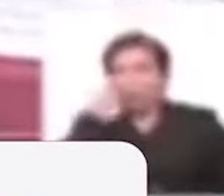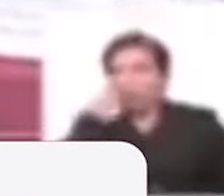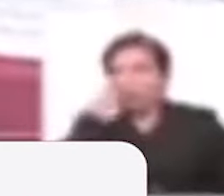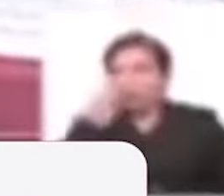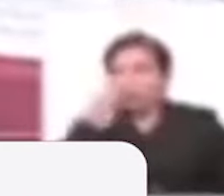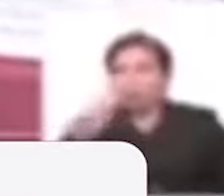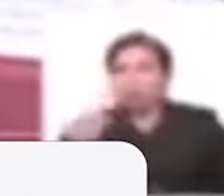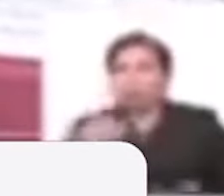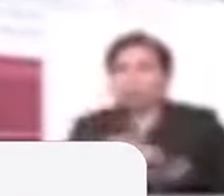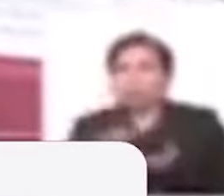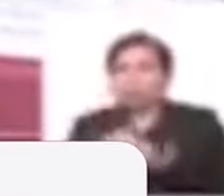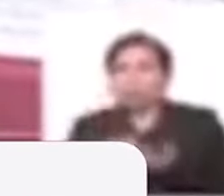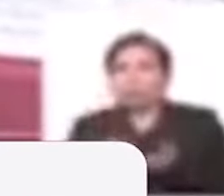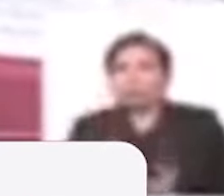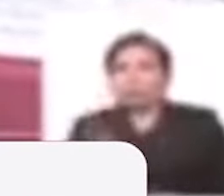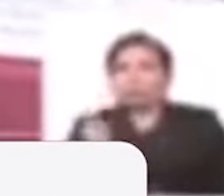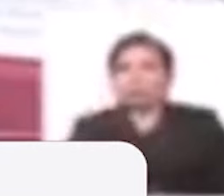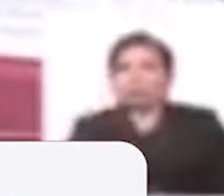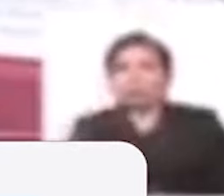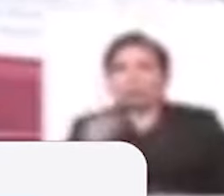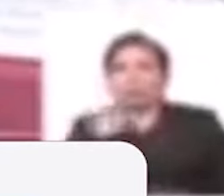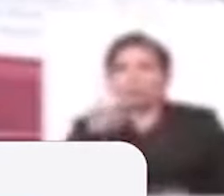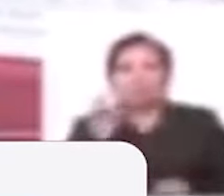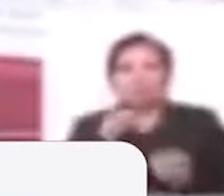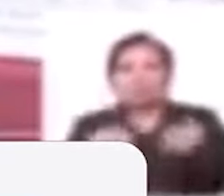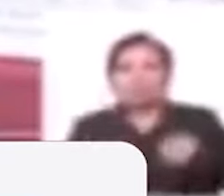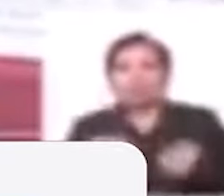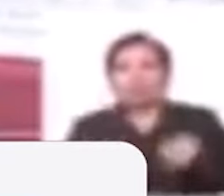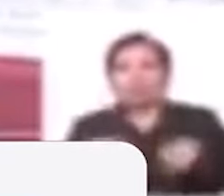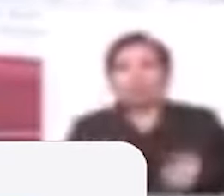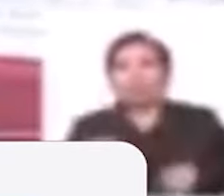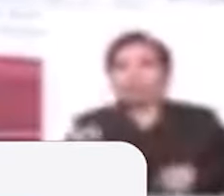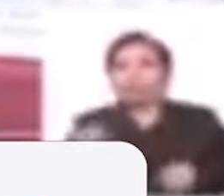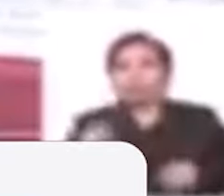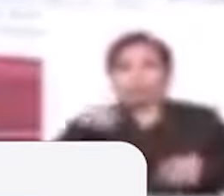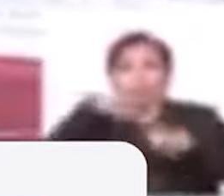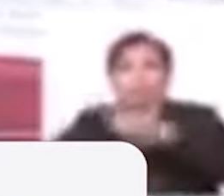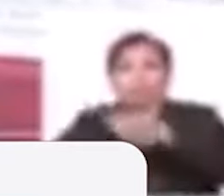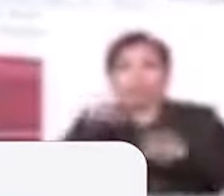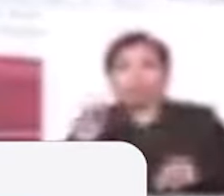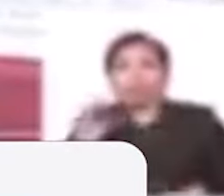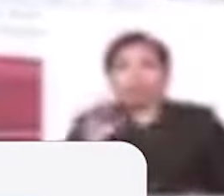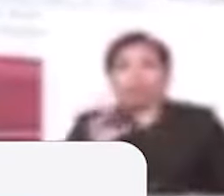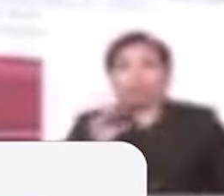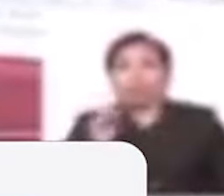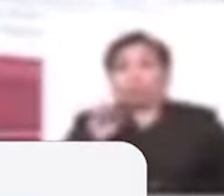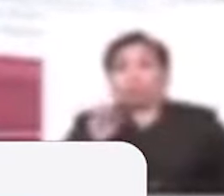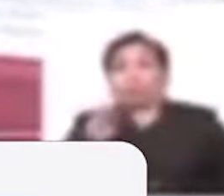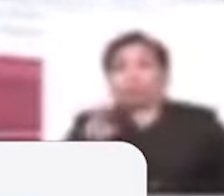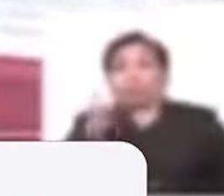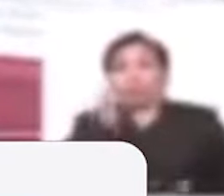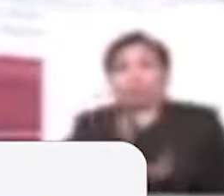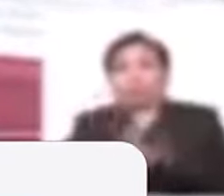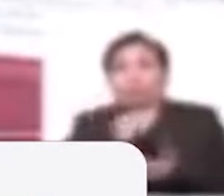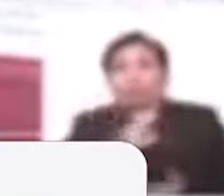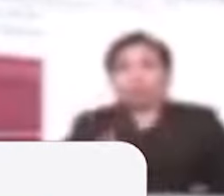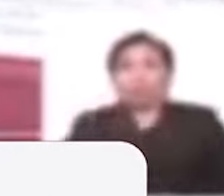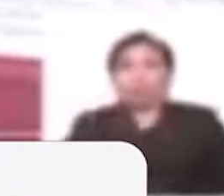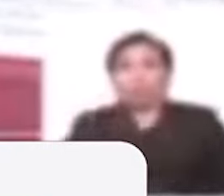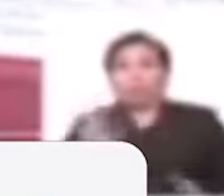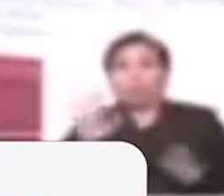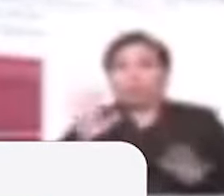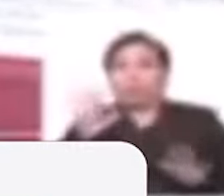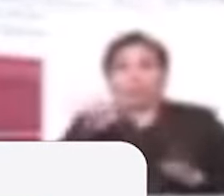veces cuando cesan a los comandantes generales, nadie reclama. Pero cuando van a cesar o van a censurar a un ministro del interior, dicen, no